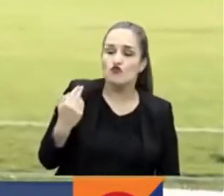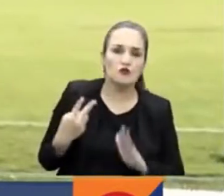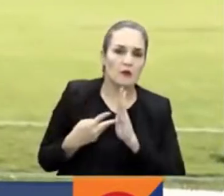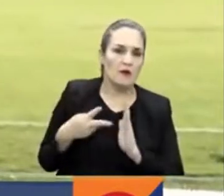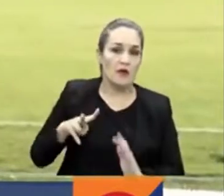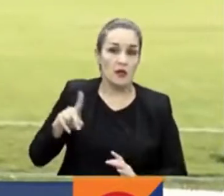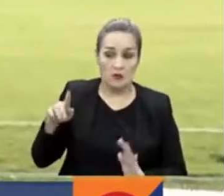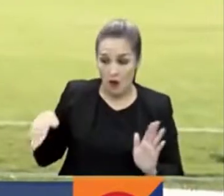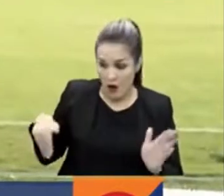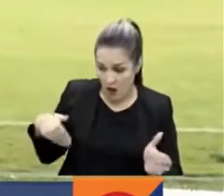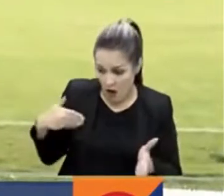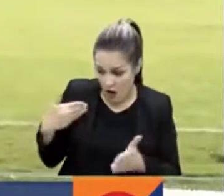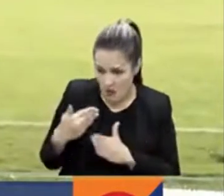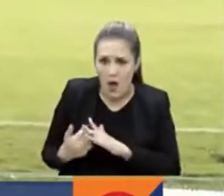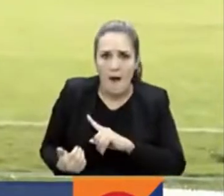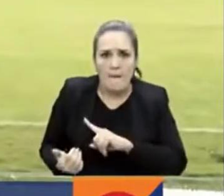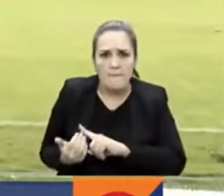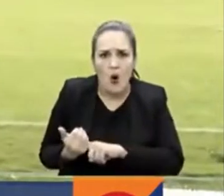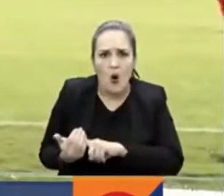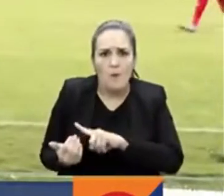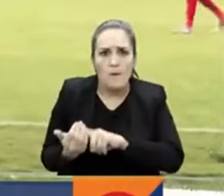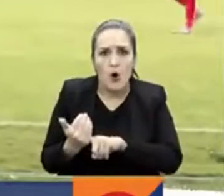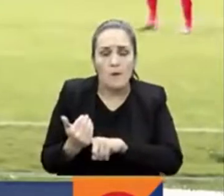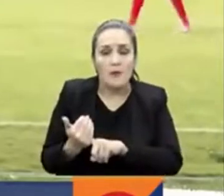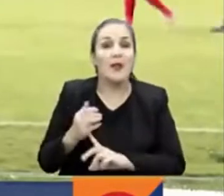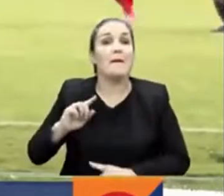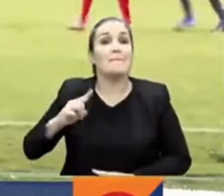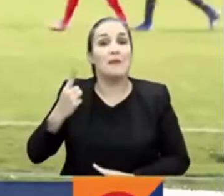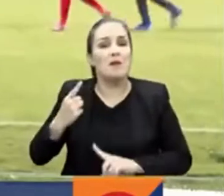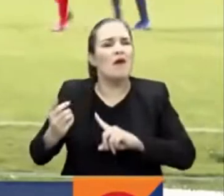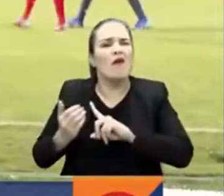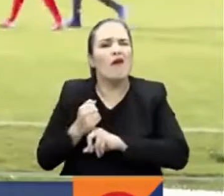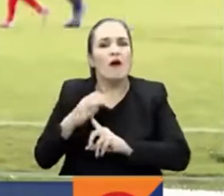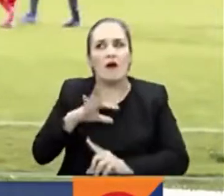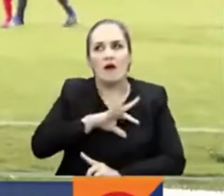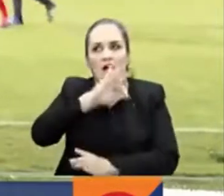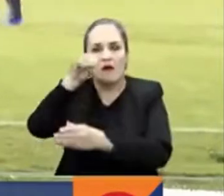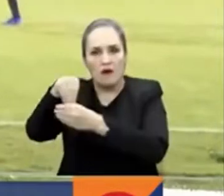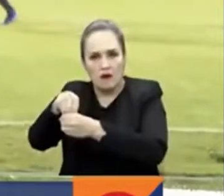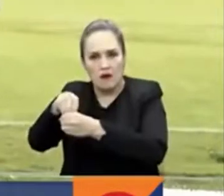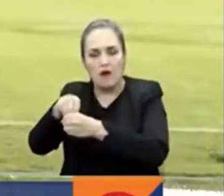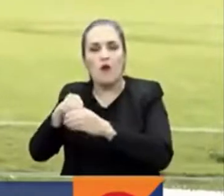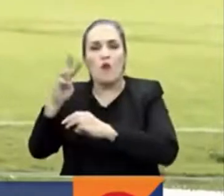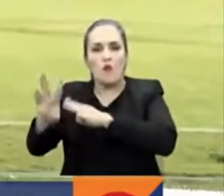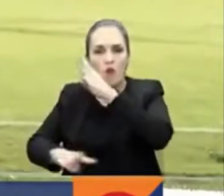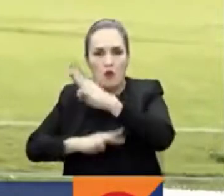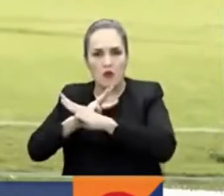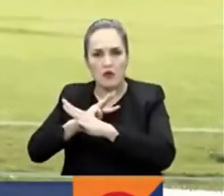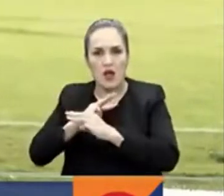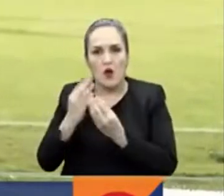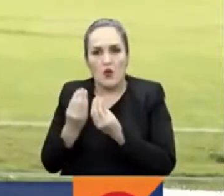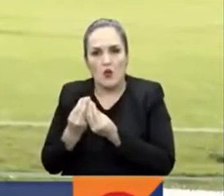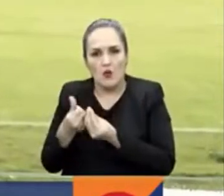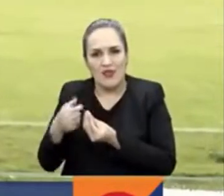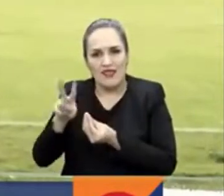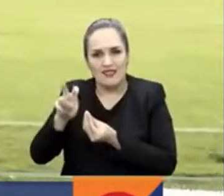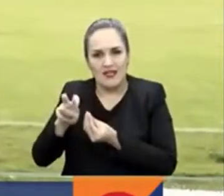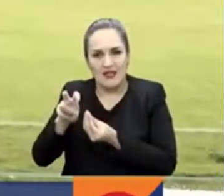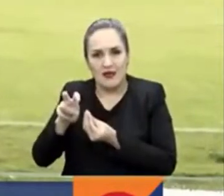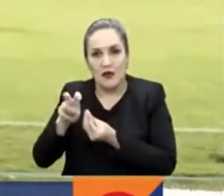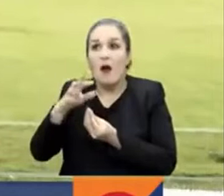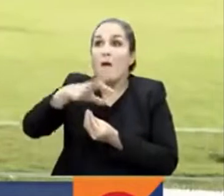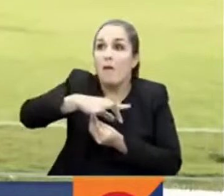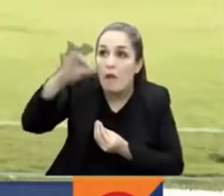ya logró 2 objetivos importantes este año, clasificar al Mundial Sub-17 y al Mundial Sub-20. Acá tenemos la historia del profe